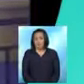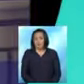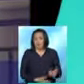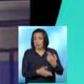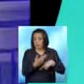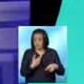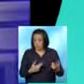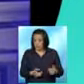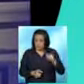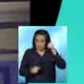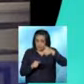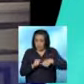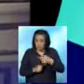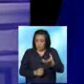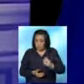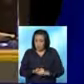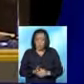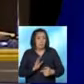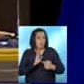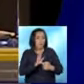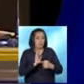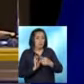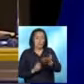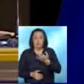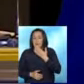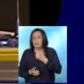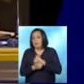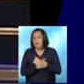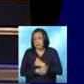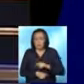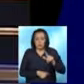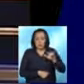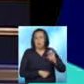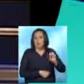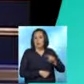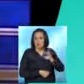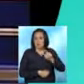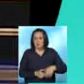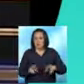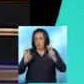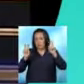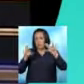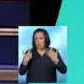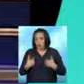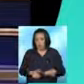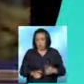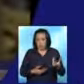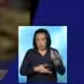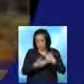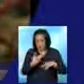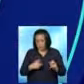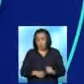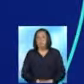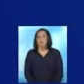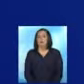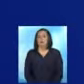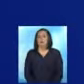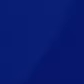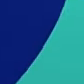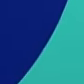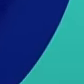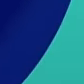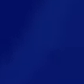Y al regresar recordaremos las presentaciones del querido Luis Miguel de Yo Soy. Ya volvemos. Has